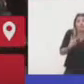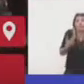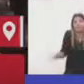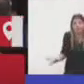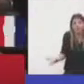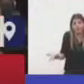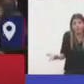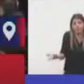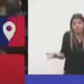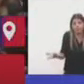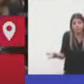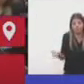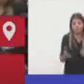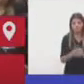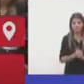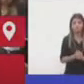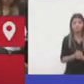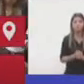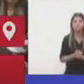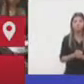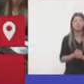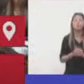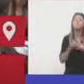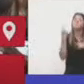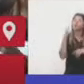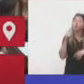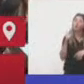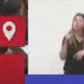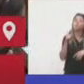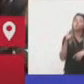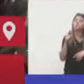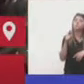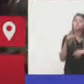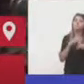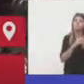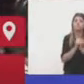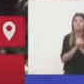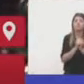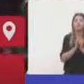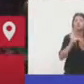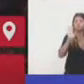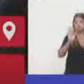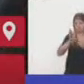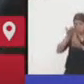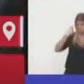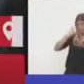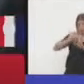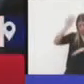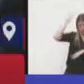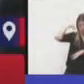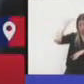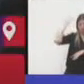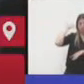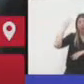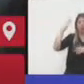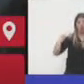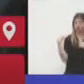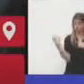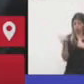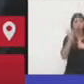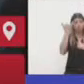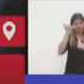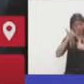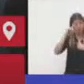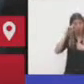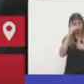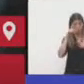poderes si quiero ser gobierno. Me votaron, voy por todo. Bueno, de hecho, en algún momento propuso que los jueces y los miembros de la Corte sean elegidos en votación